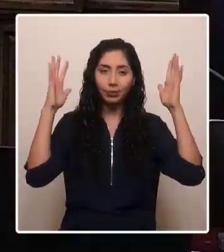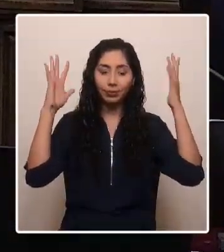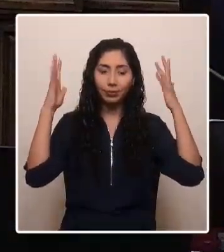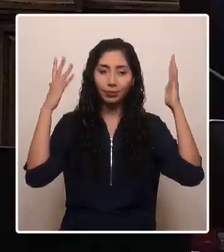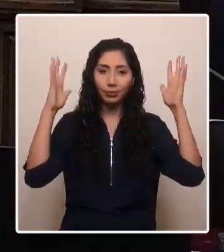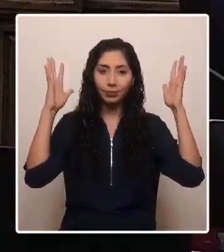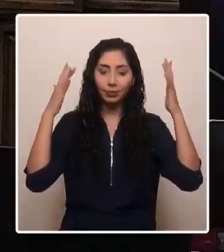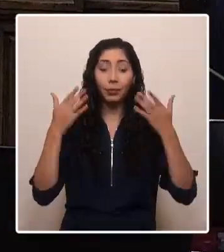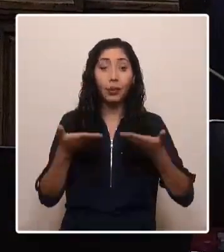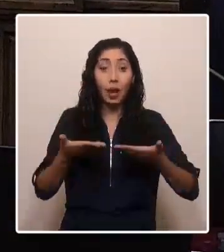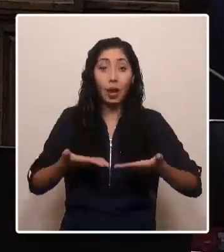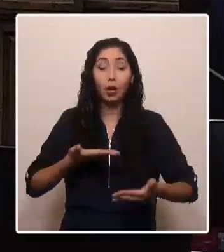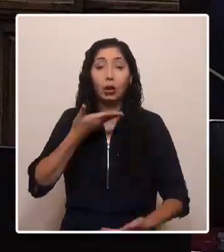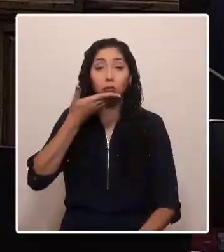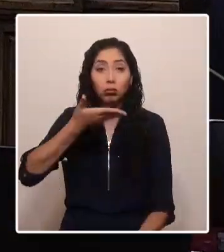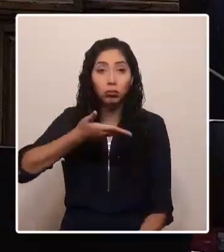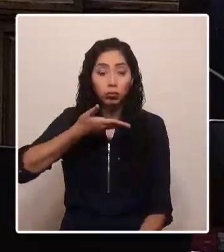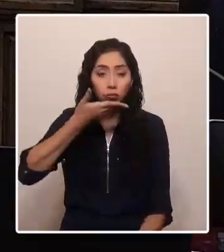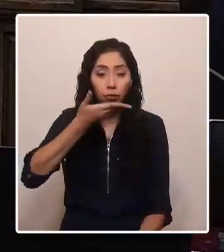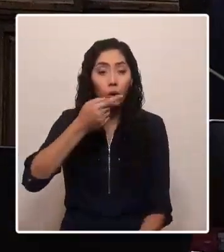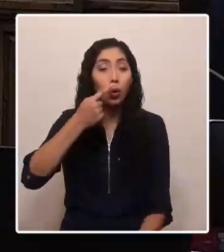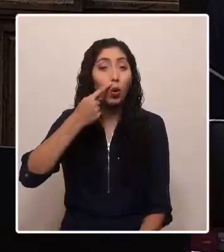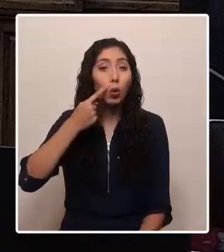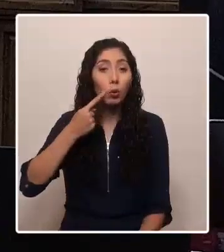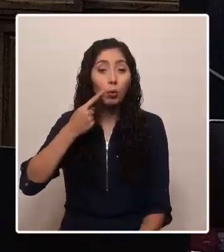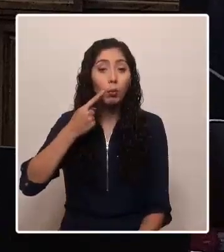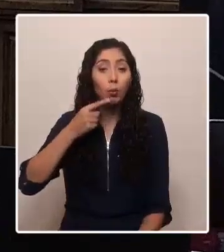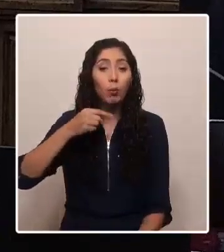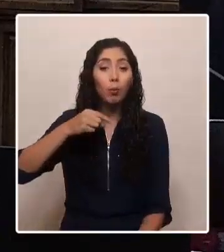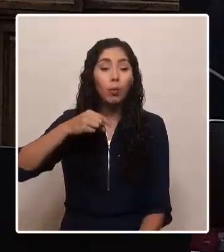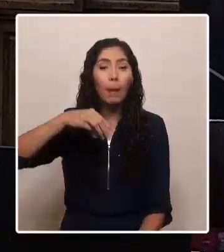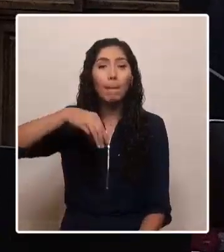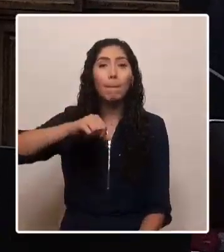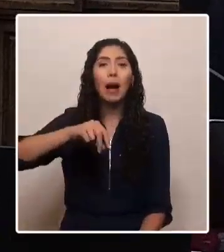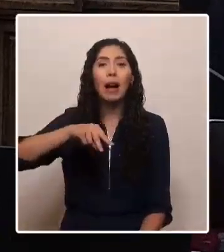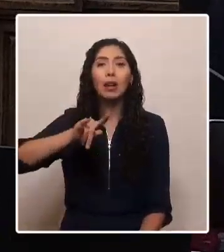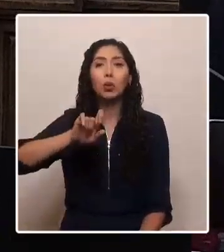Tiene la palabra el convencional Manuel Boldarsky.